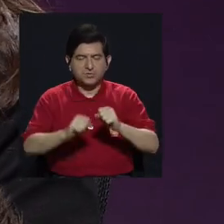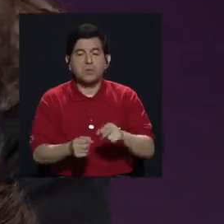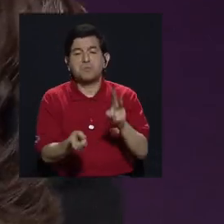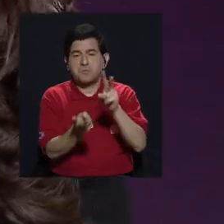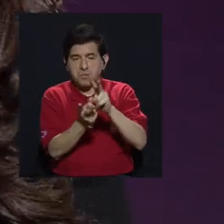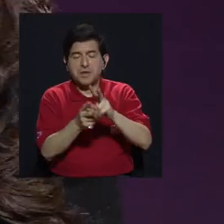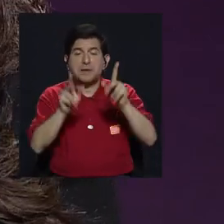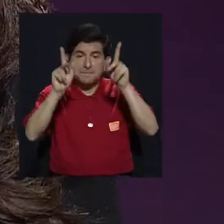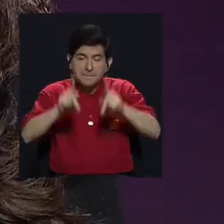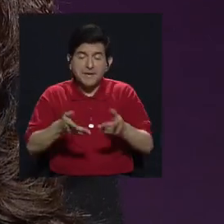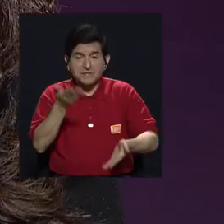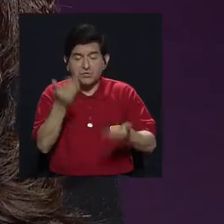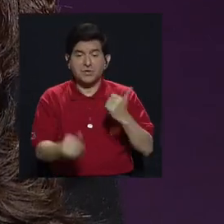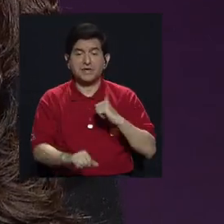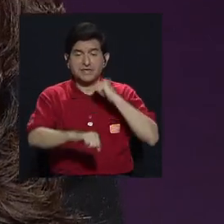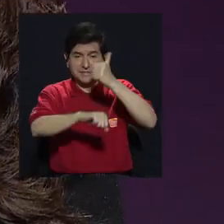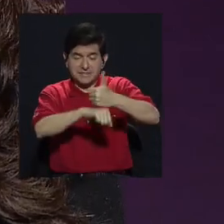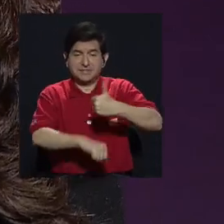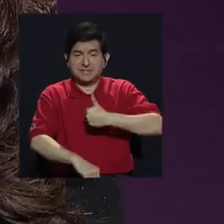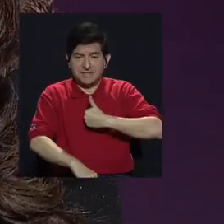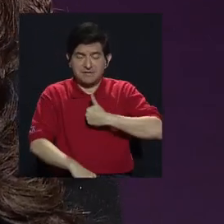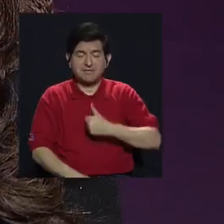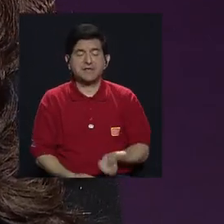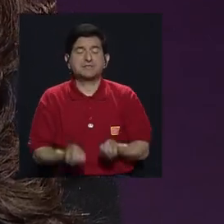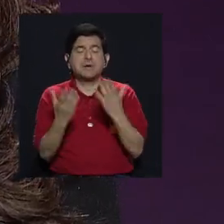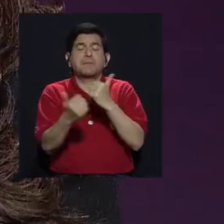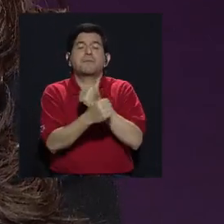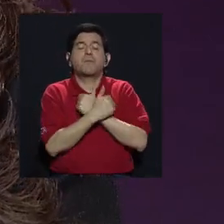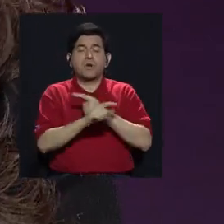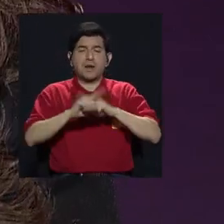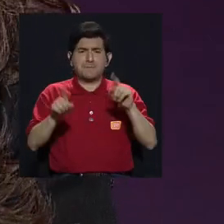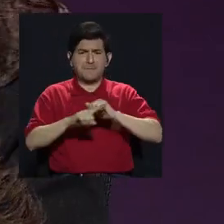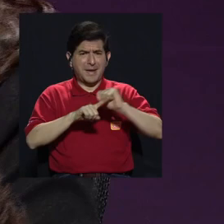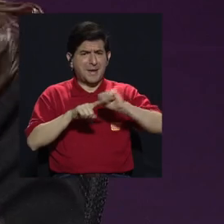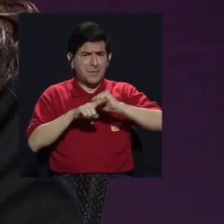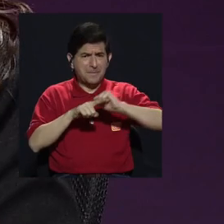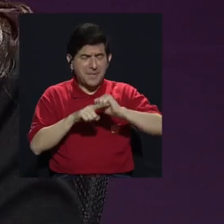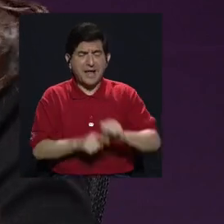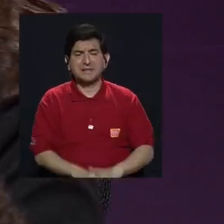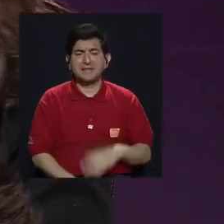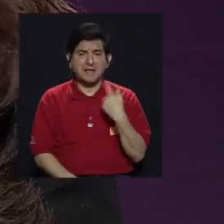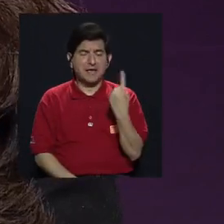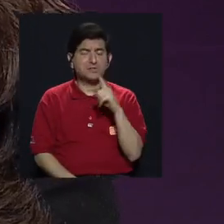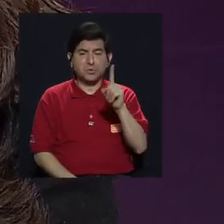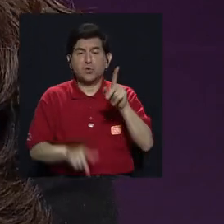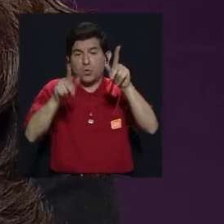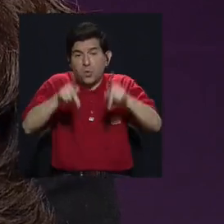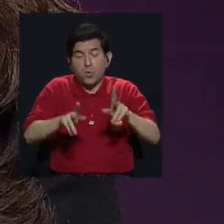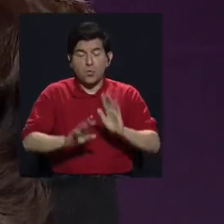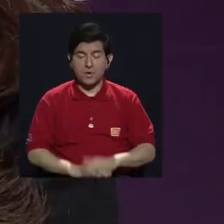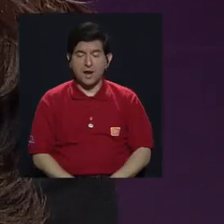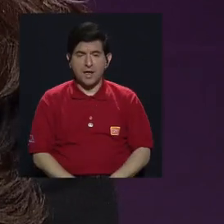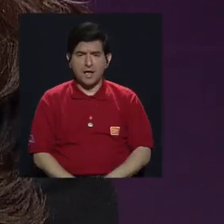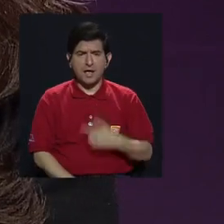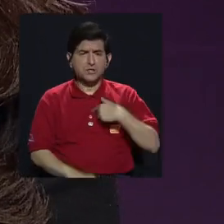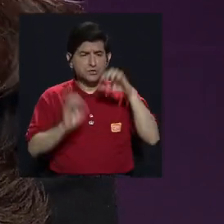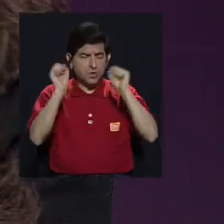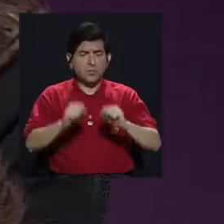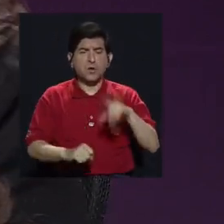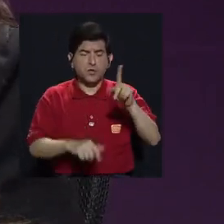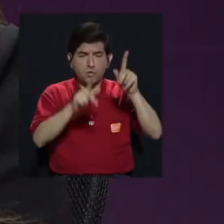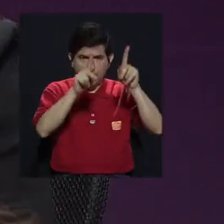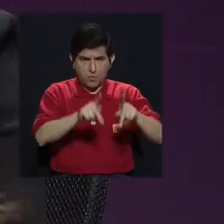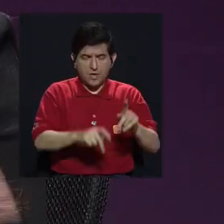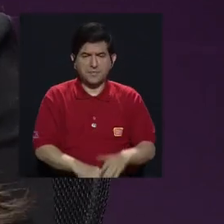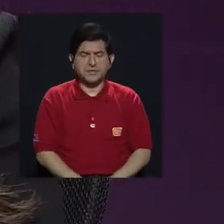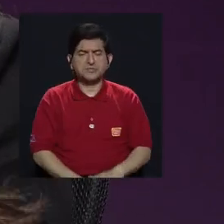sexual. Hay gente que se define poliamorosa, pero sus prácticas son monogámicas. Ve qué interesante, porque yo puedo estar con una persona,